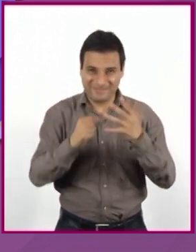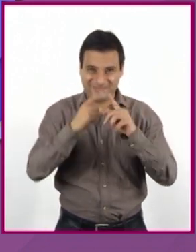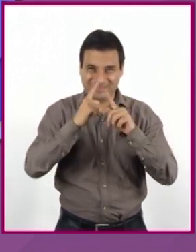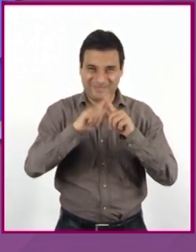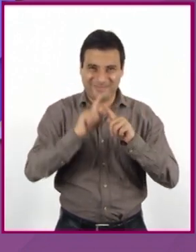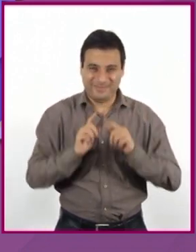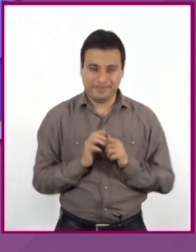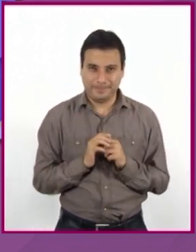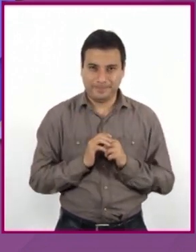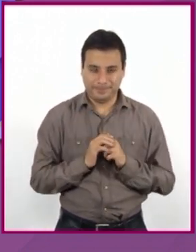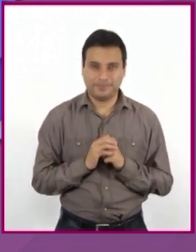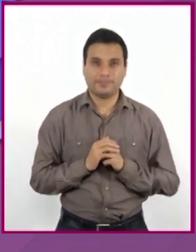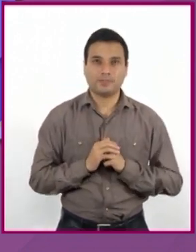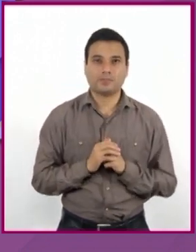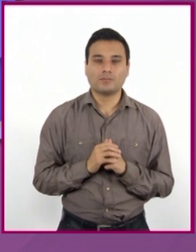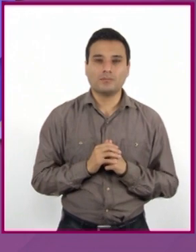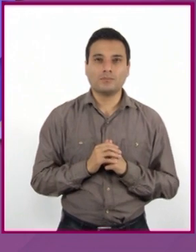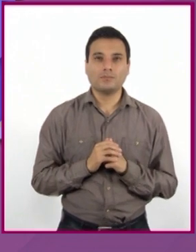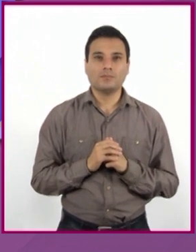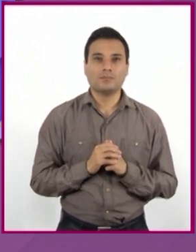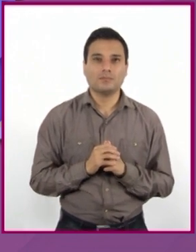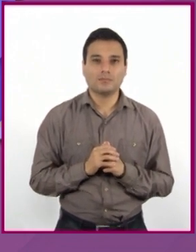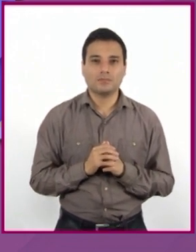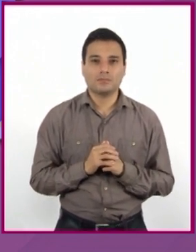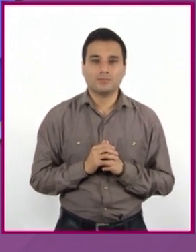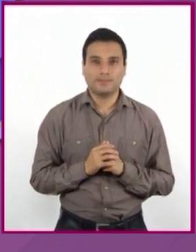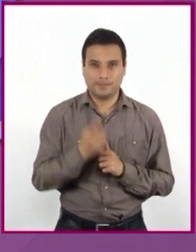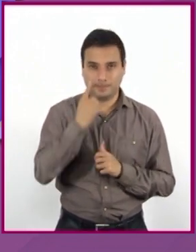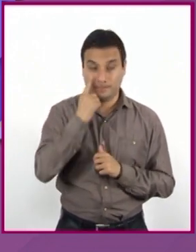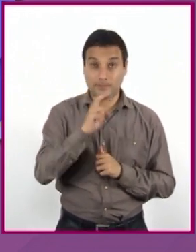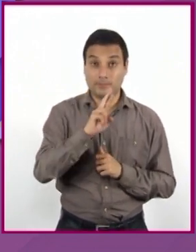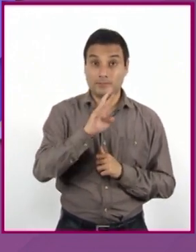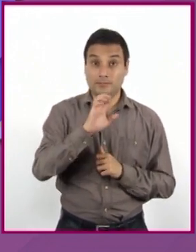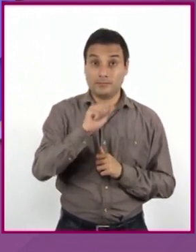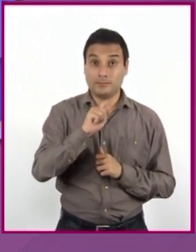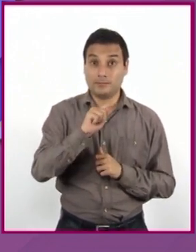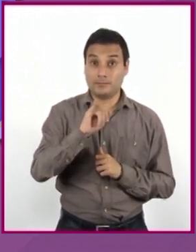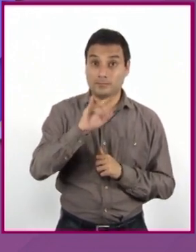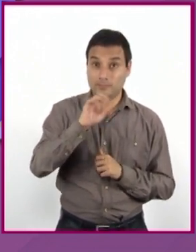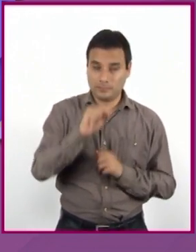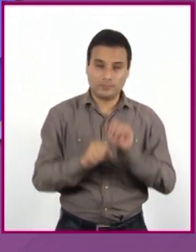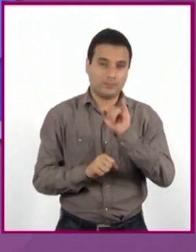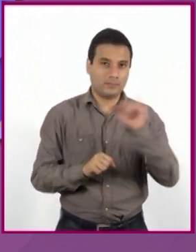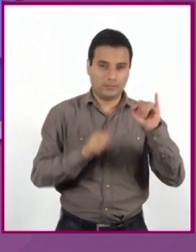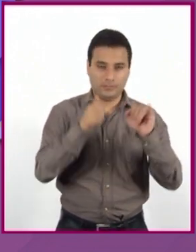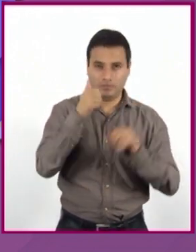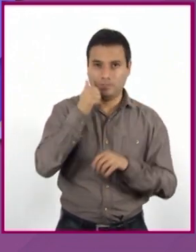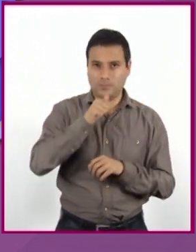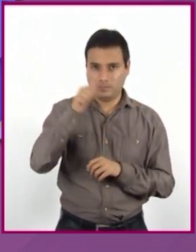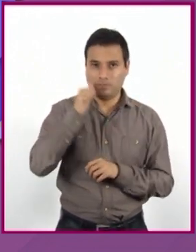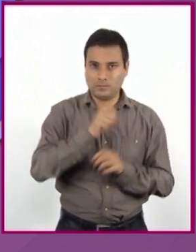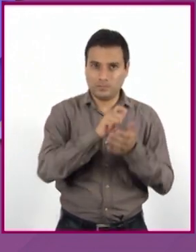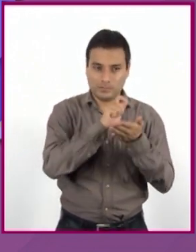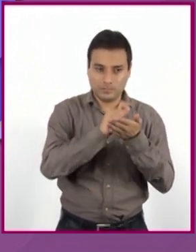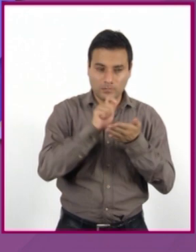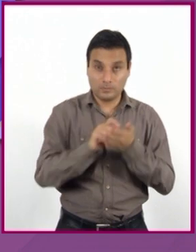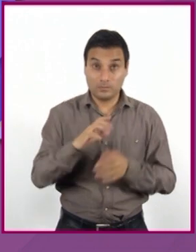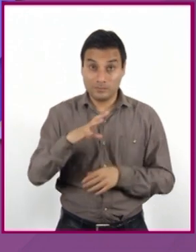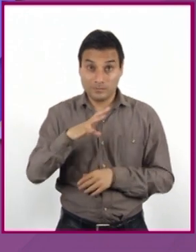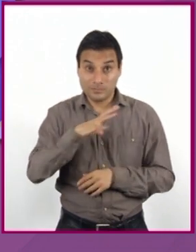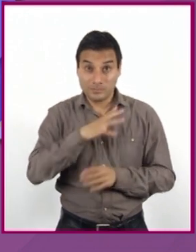química. Los reactivos se escriben a la izquierda. Cuando hay dos o más sustancias se coloca el signo